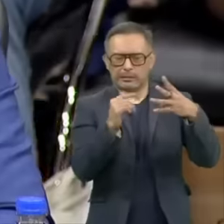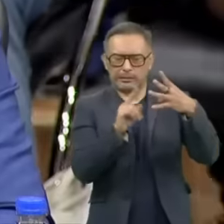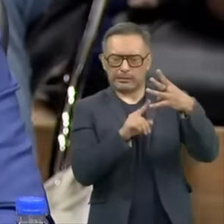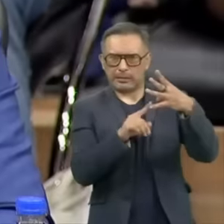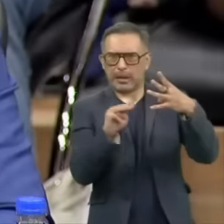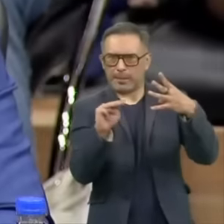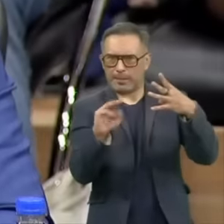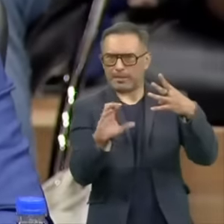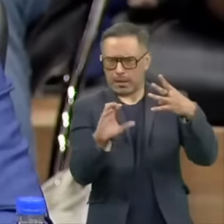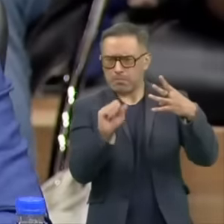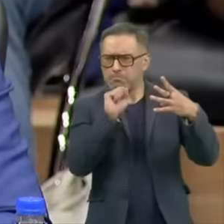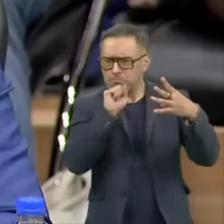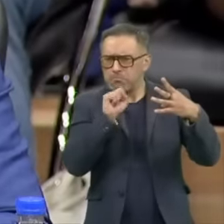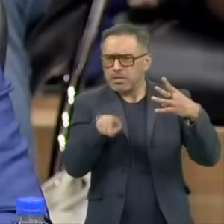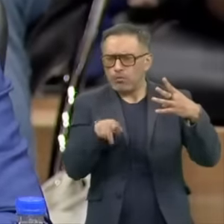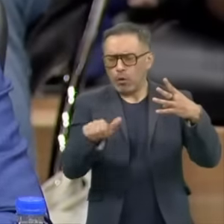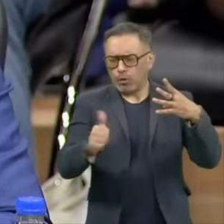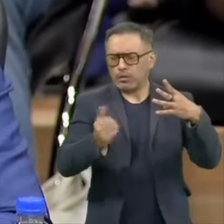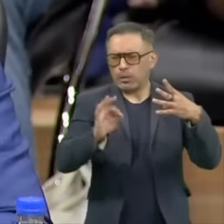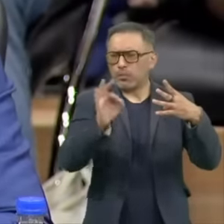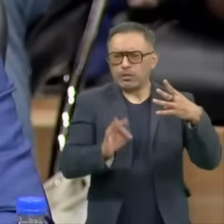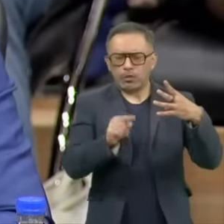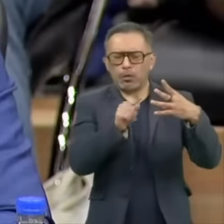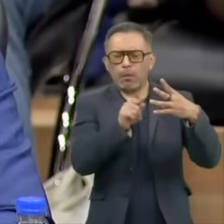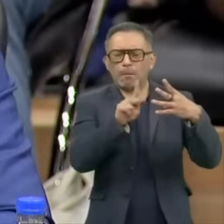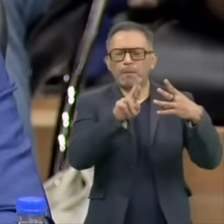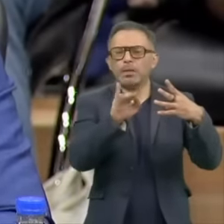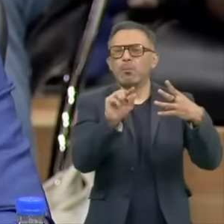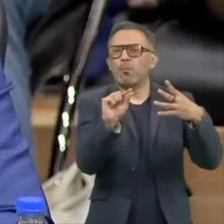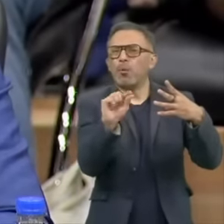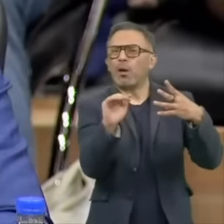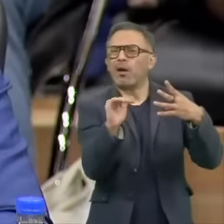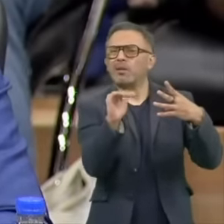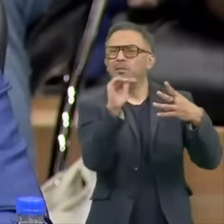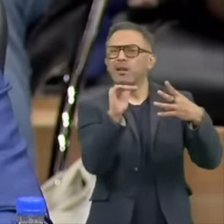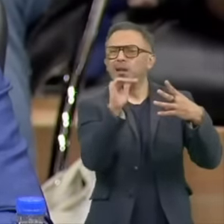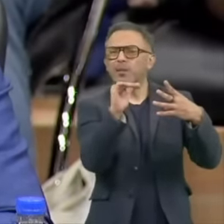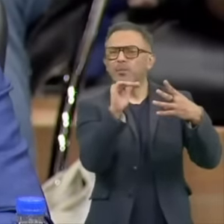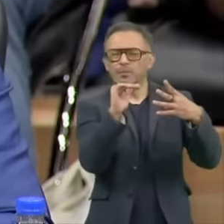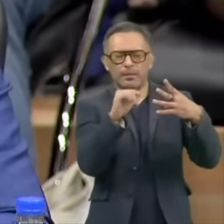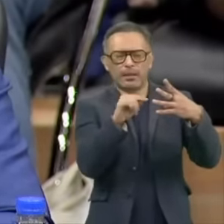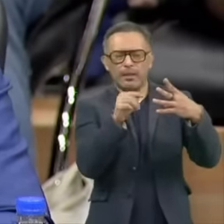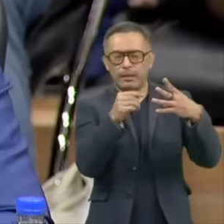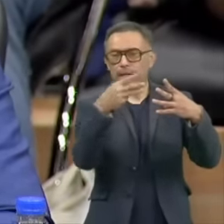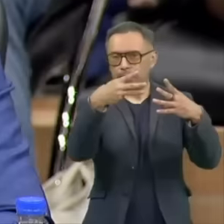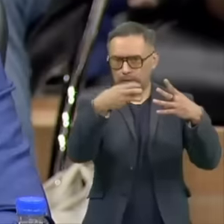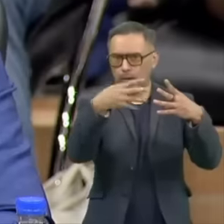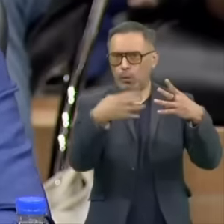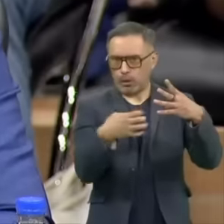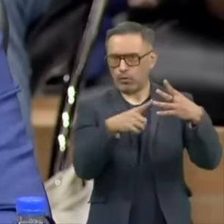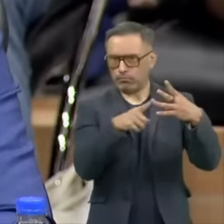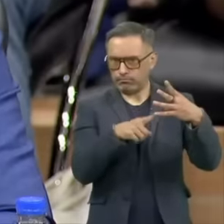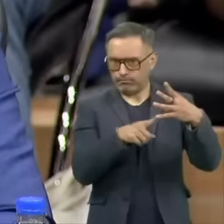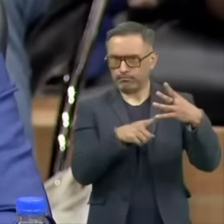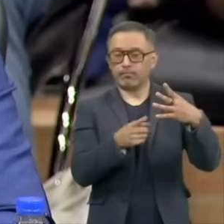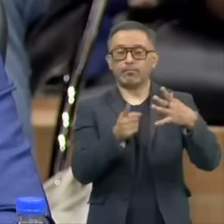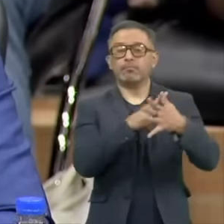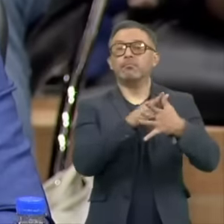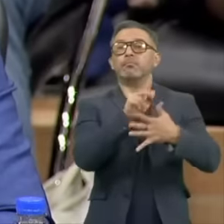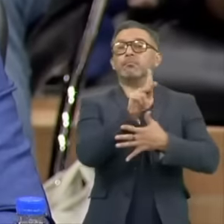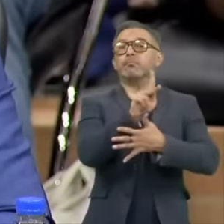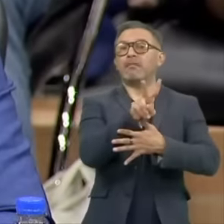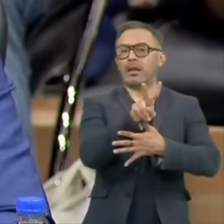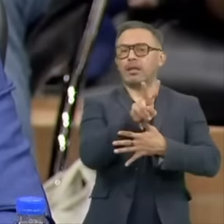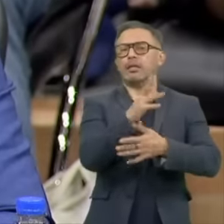obtuvo el 11% de la preferencia electoral, tercero y cuarto lugar respectivamente. El Verde obtuvo el quinto lugar con